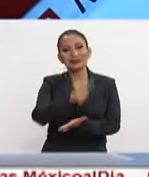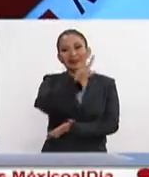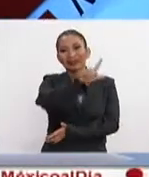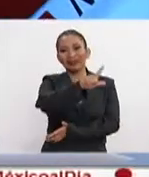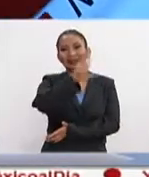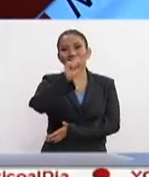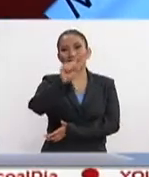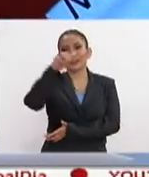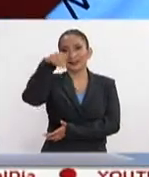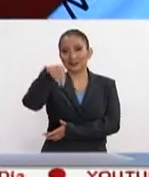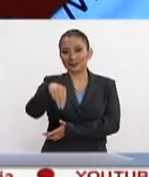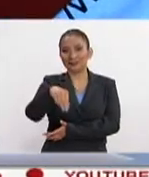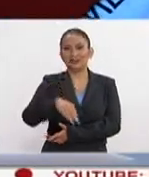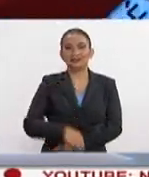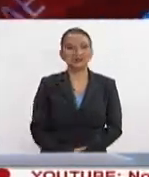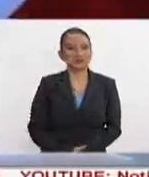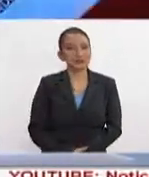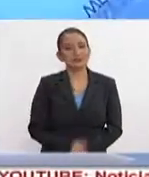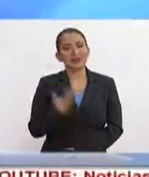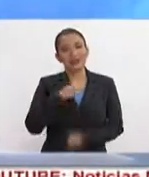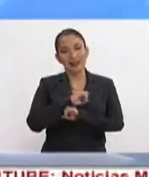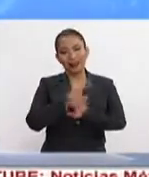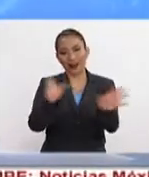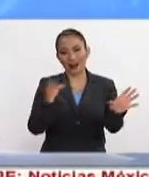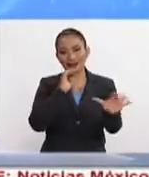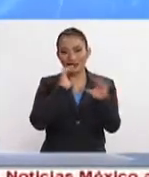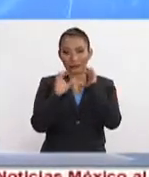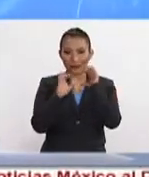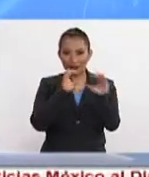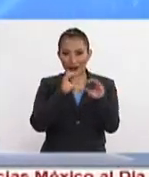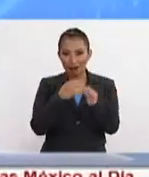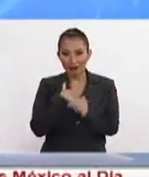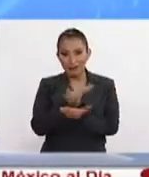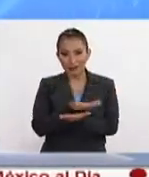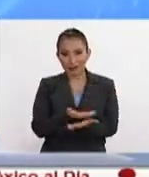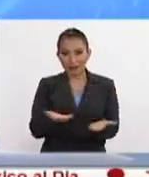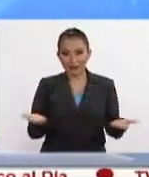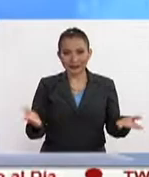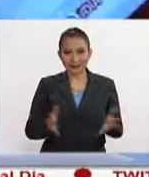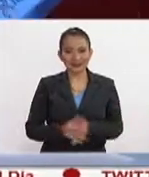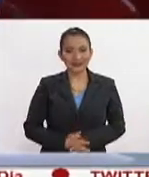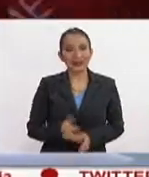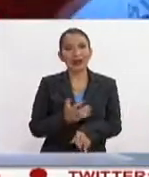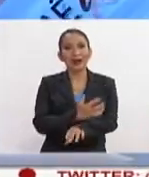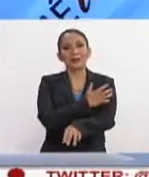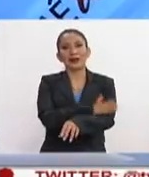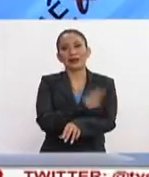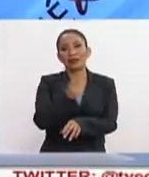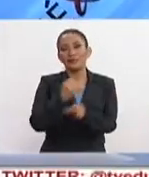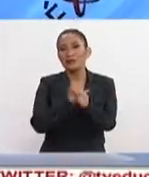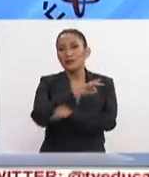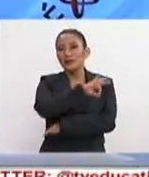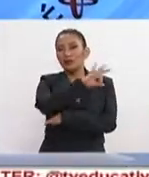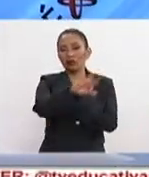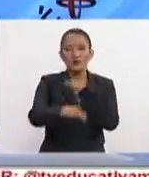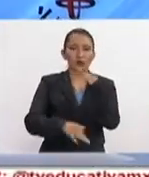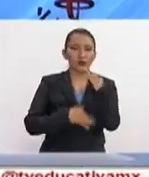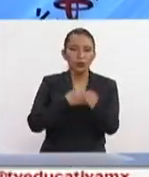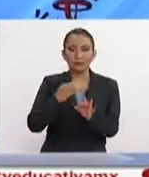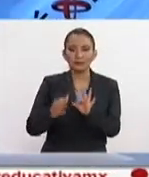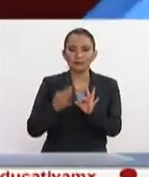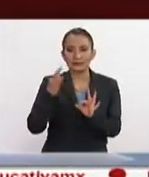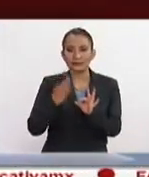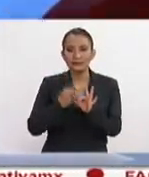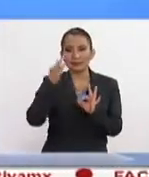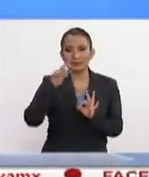en la lengua de señas mexicana y por supuesto nos permite también comunicarnos con ustedes. Acompáñenos, este es su informativo, le tenemos